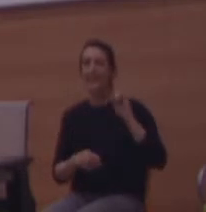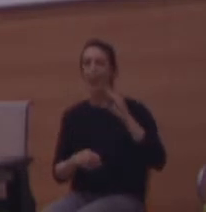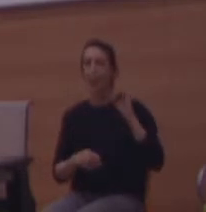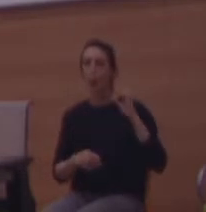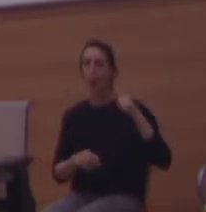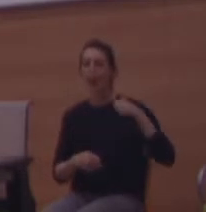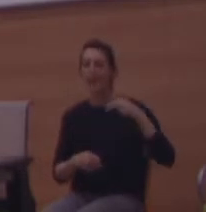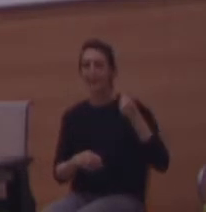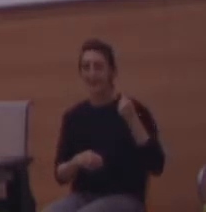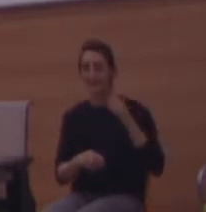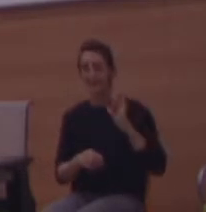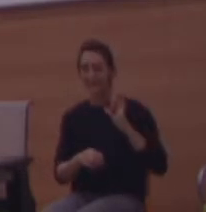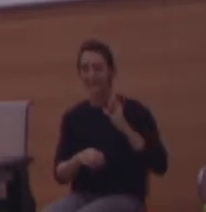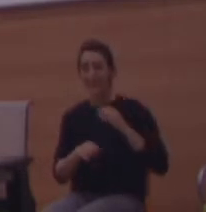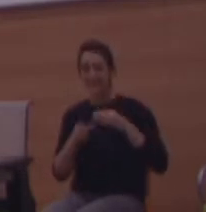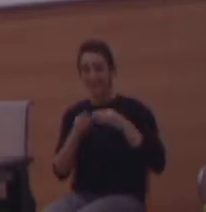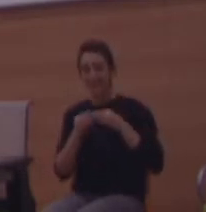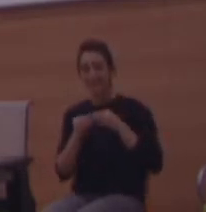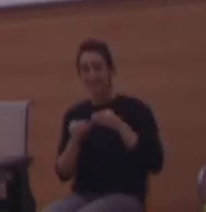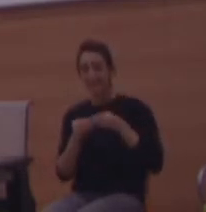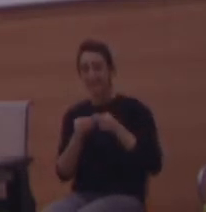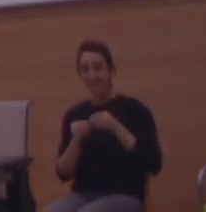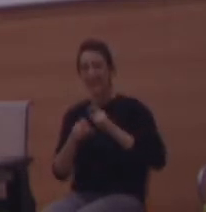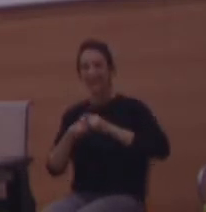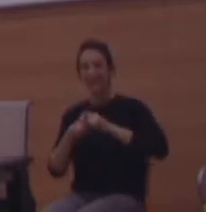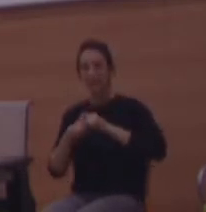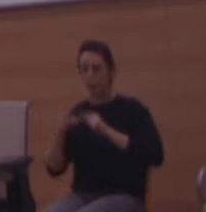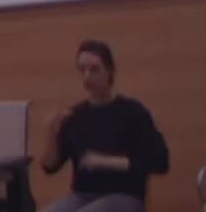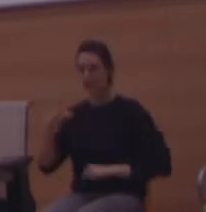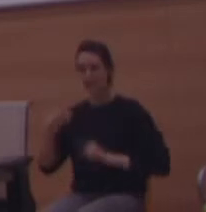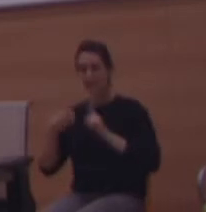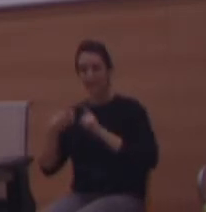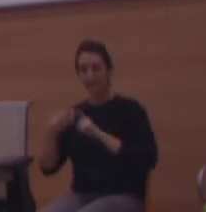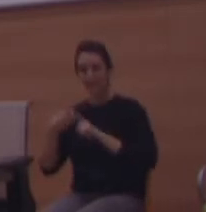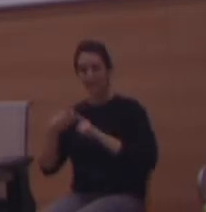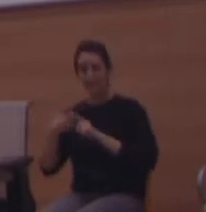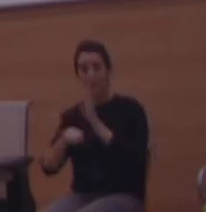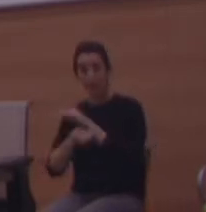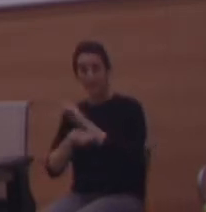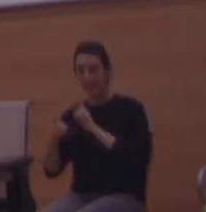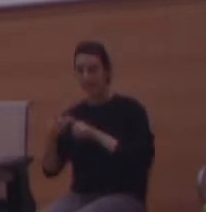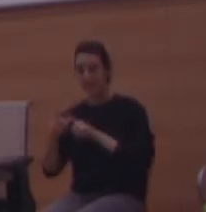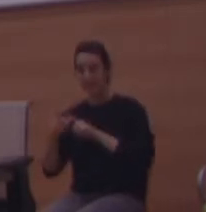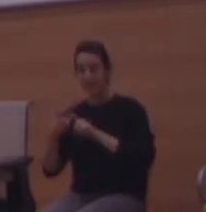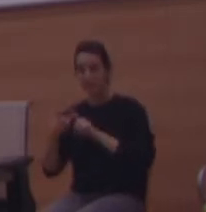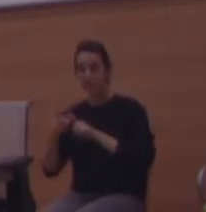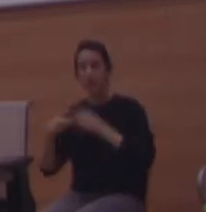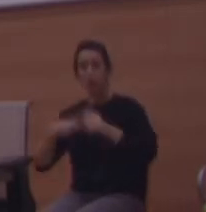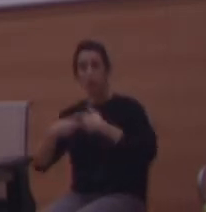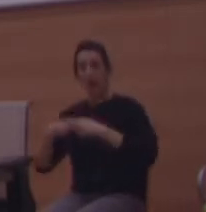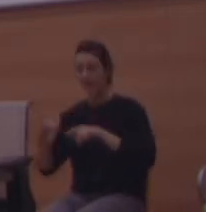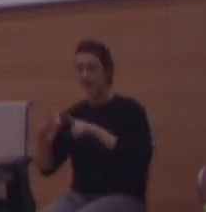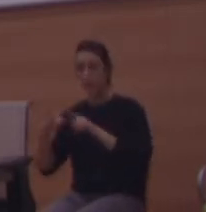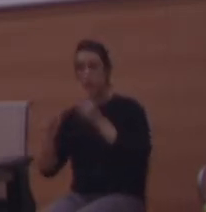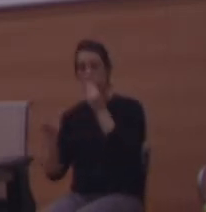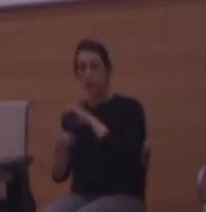órtesis digitales son de 3 tipos: paliativas, funcionales y sustitutivas.